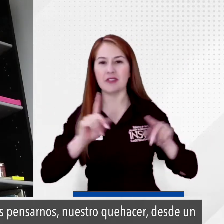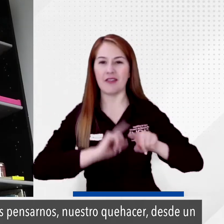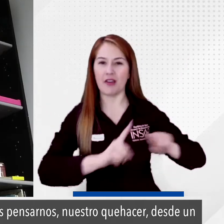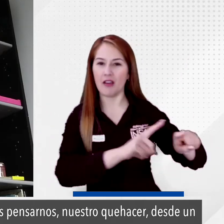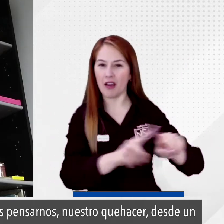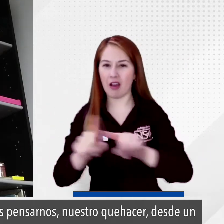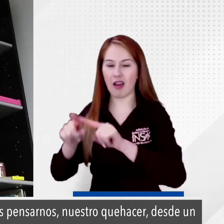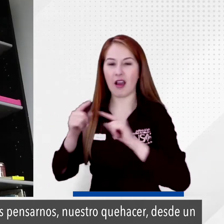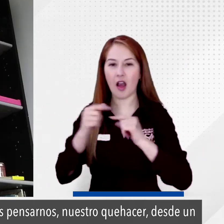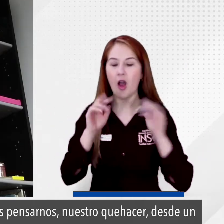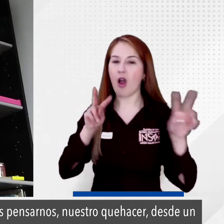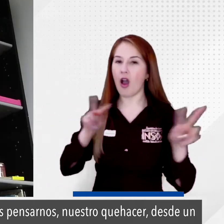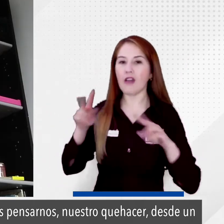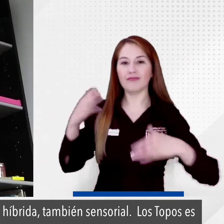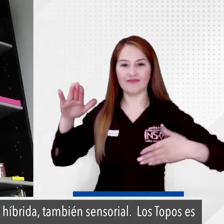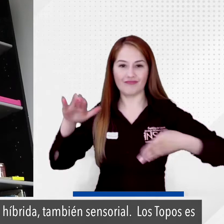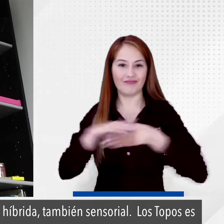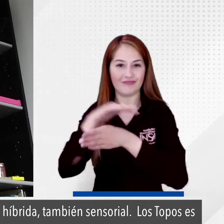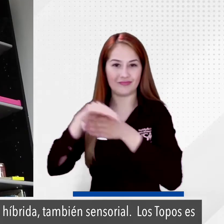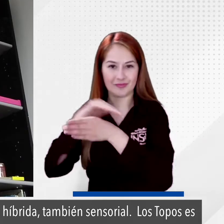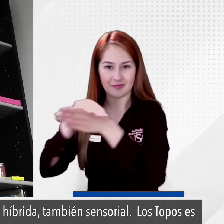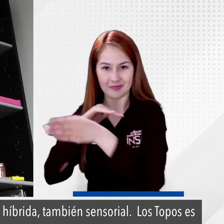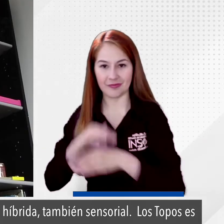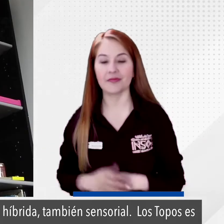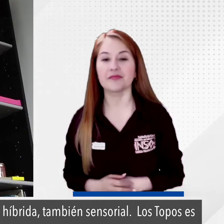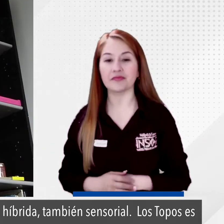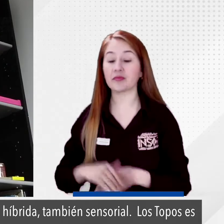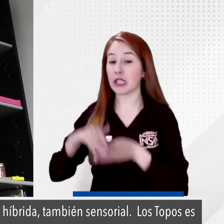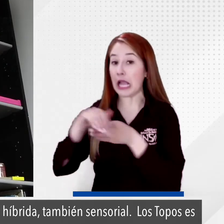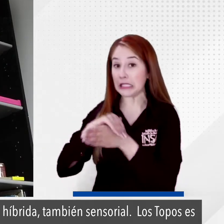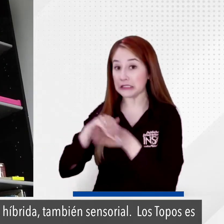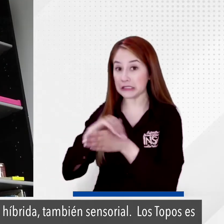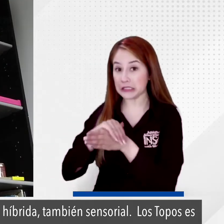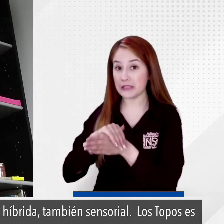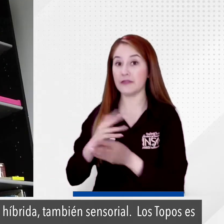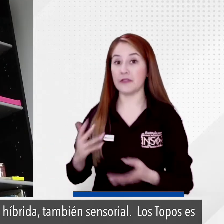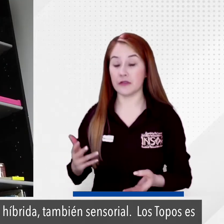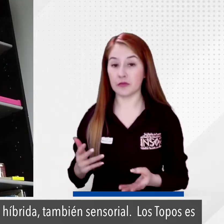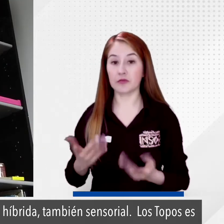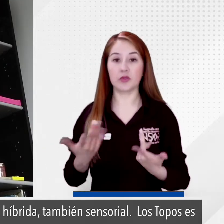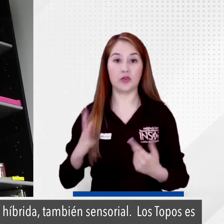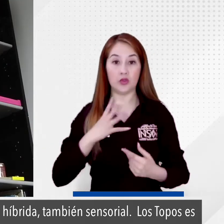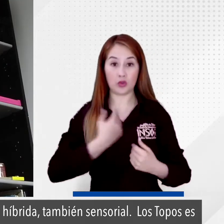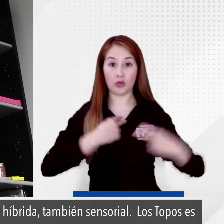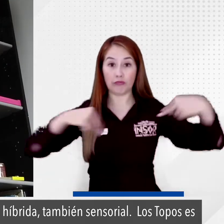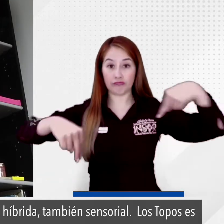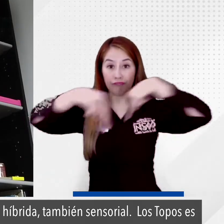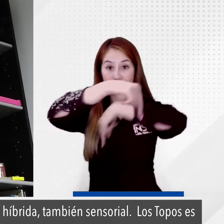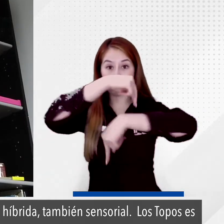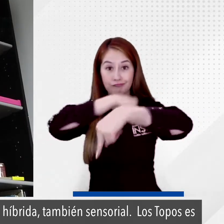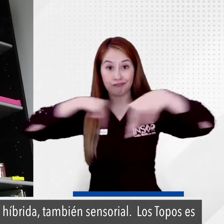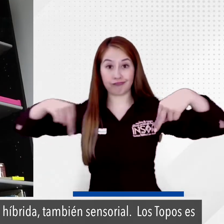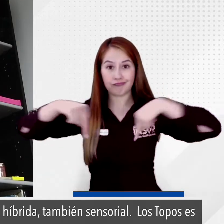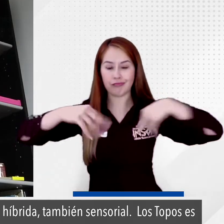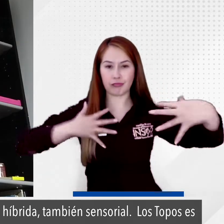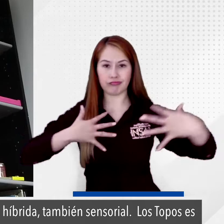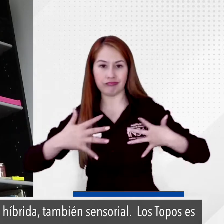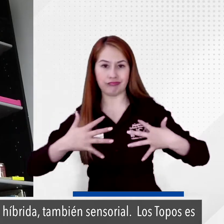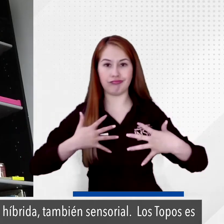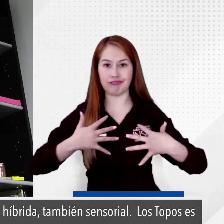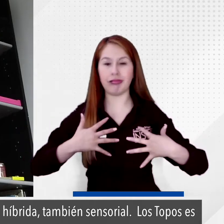perspectiva accesible, ¿sí? Por eso hablamos de una puesta en escena, si bien híbrida,